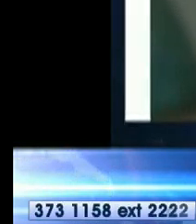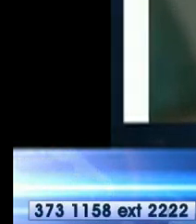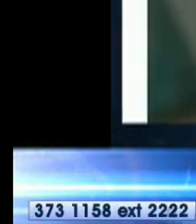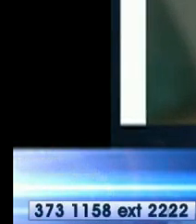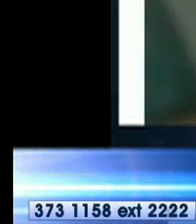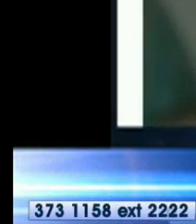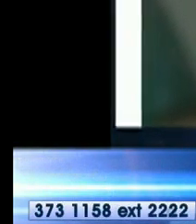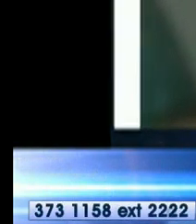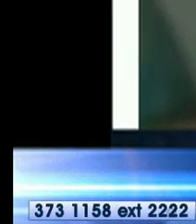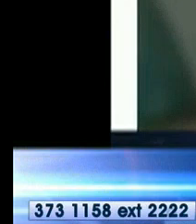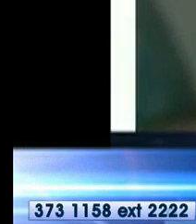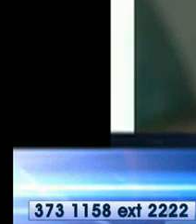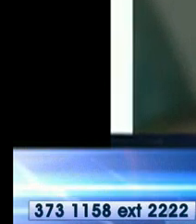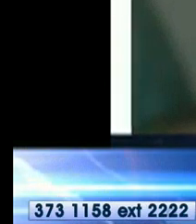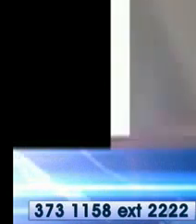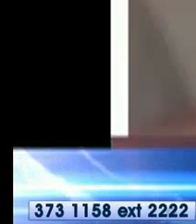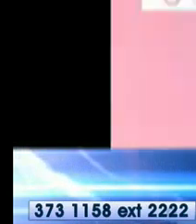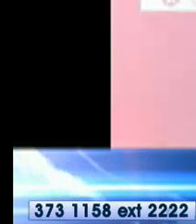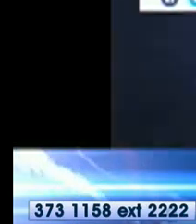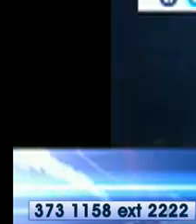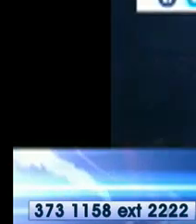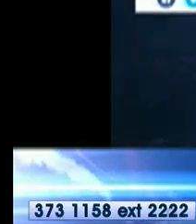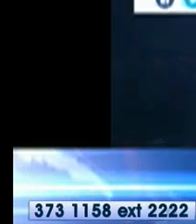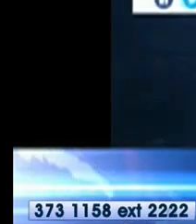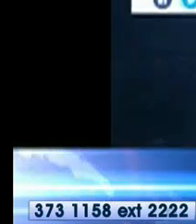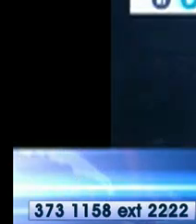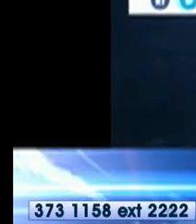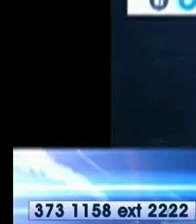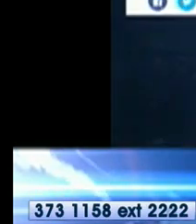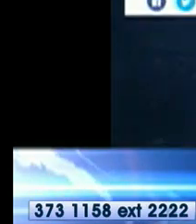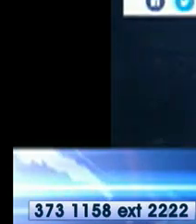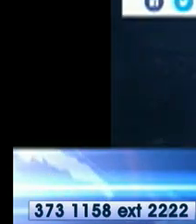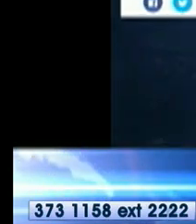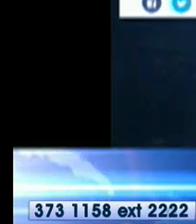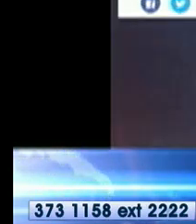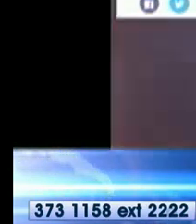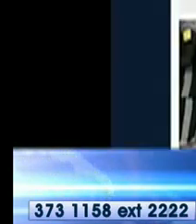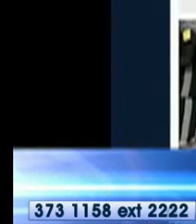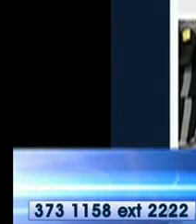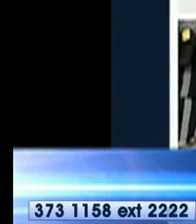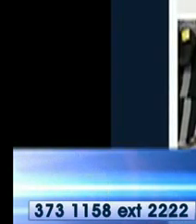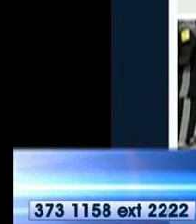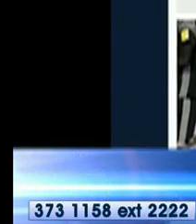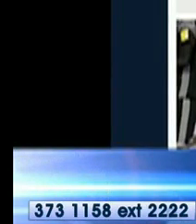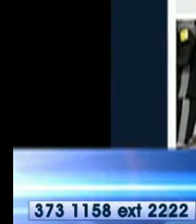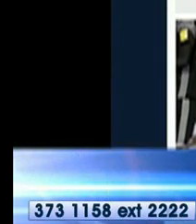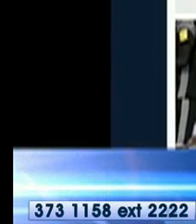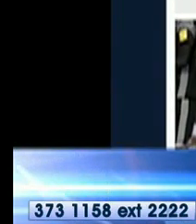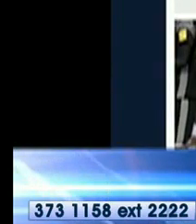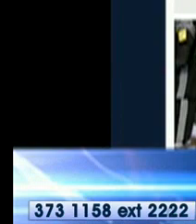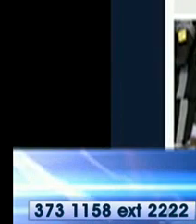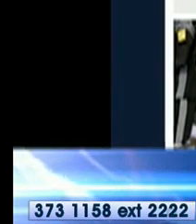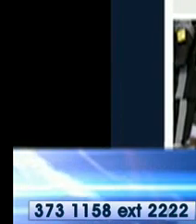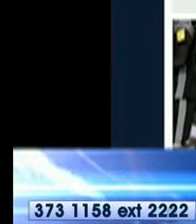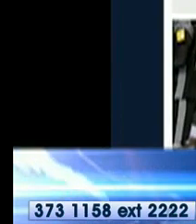Caicedo. Así empieza la noticia,